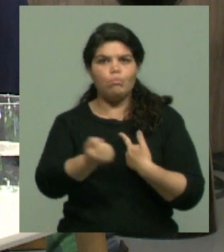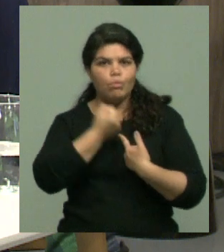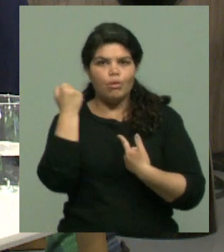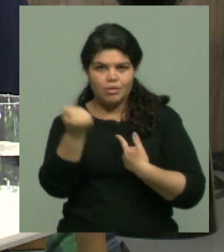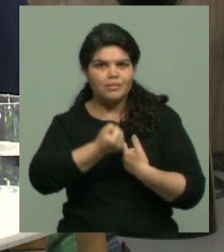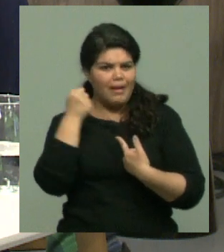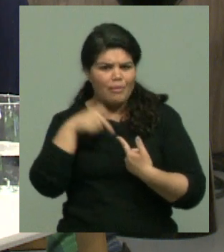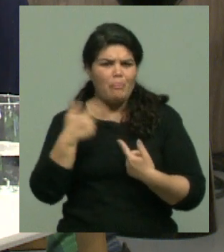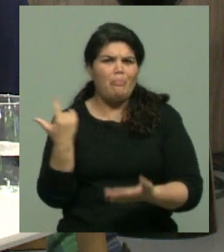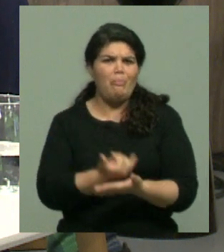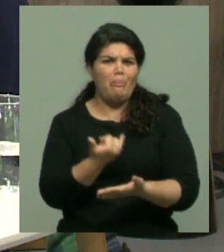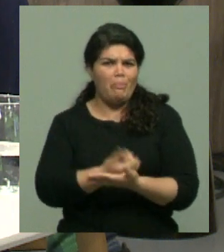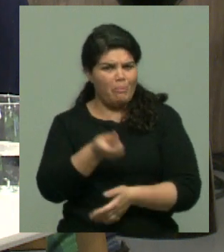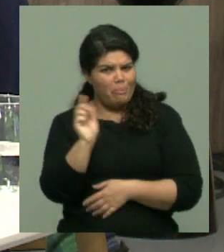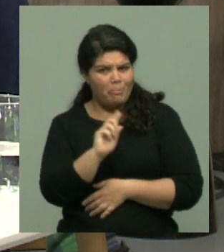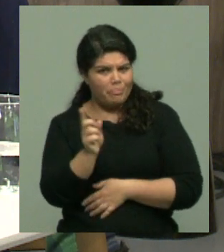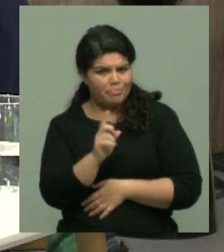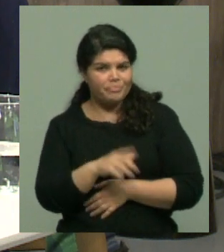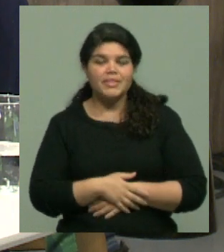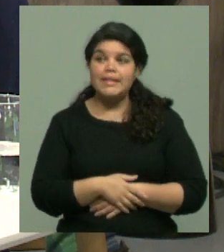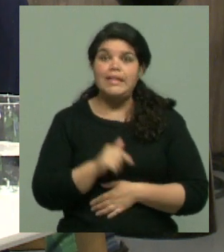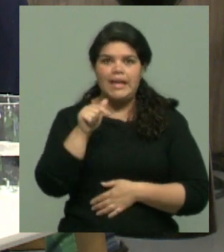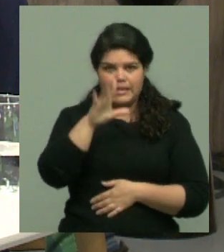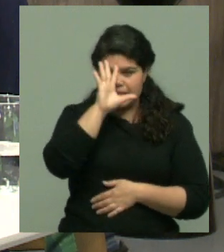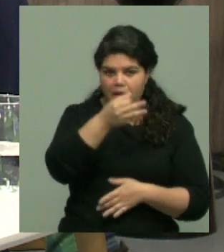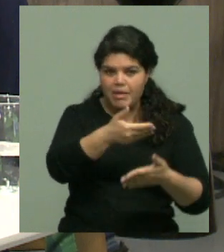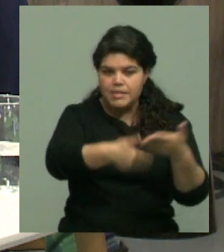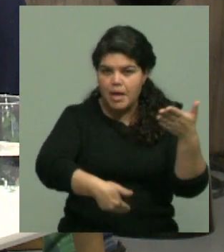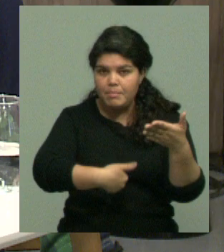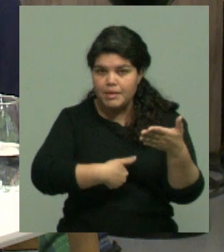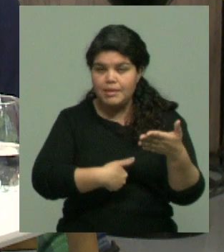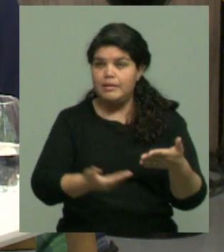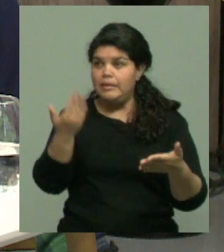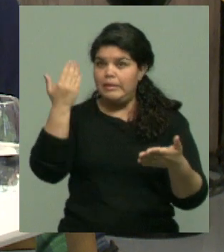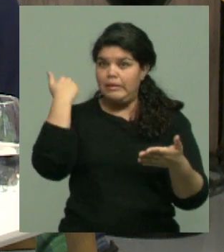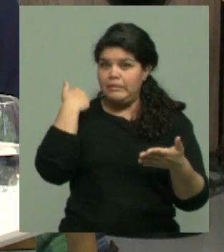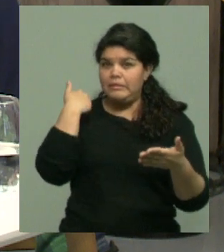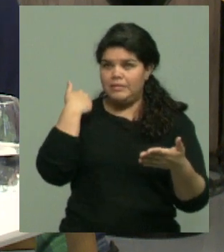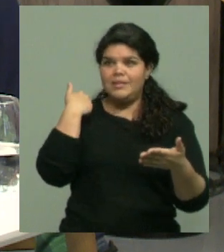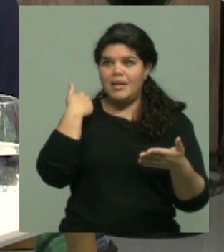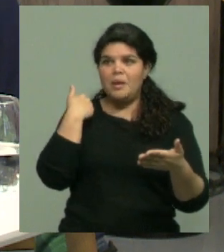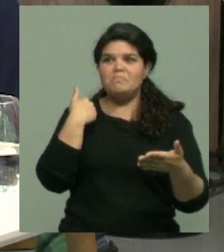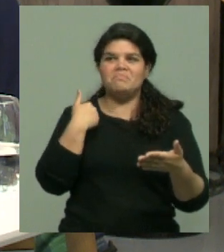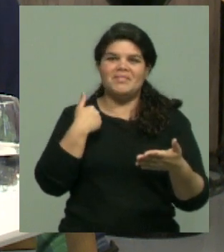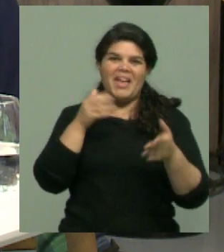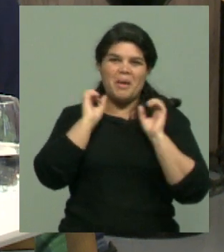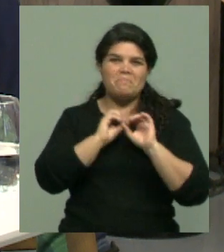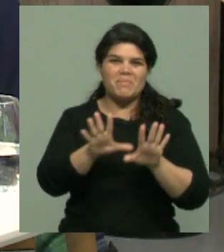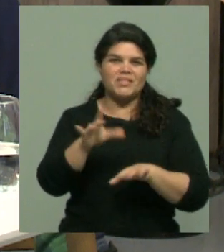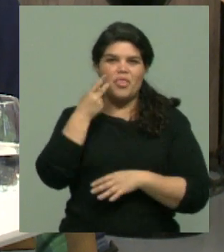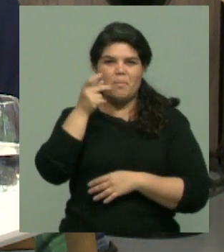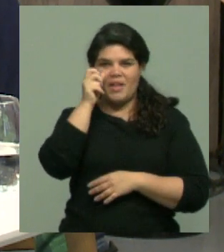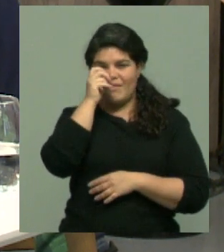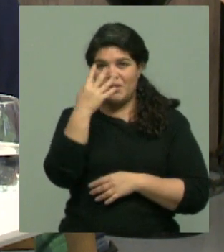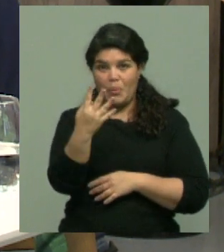preparando. Cuando supo que estaba la posibilidad del examen, que fue a principio de año, la verdad que estuvo muy emocionado, muy ansioso por todo esto, y se